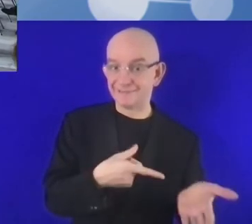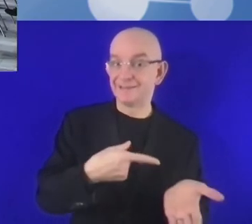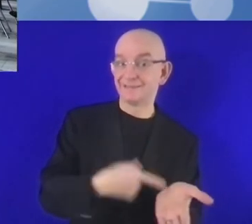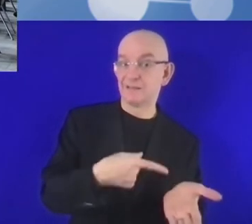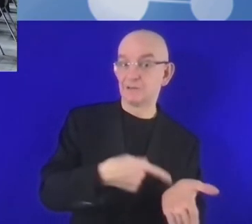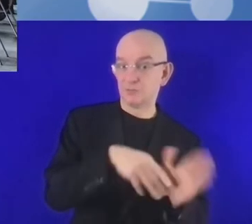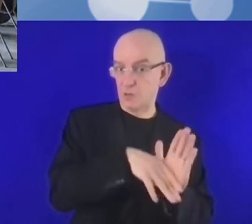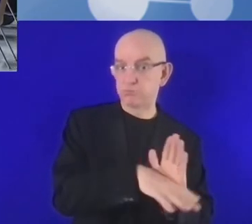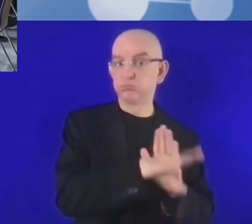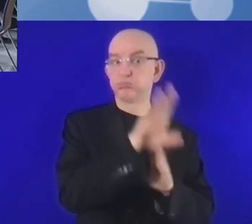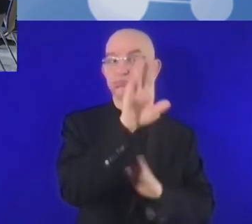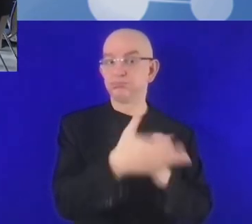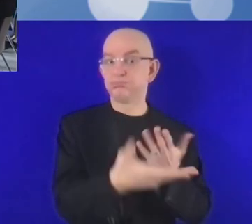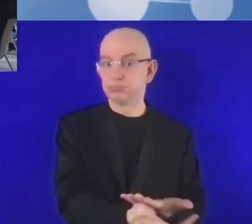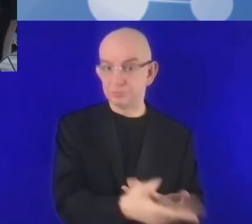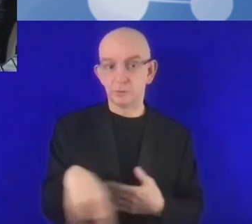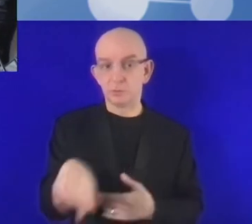un problema.